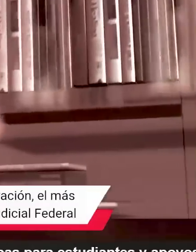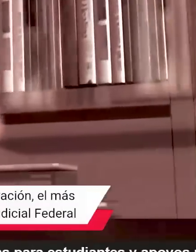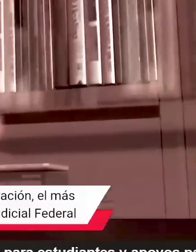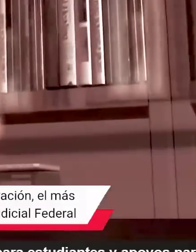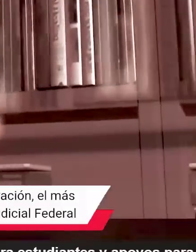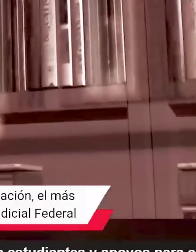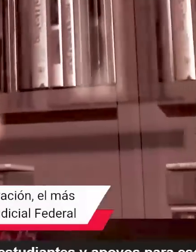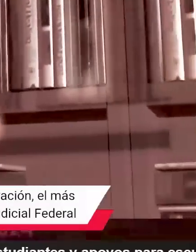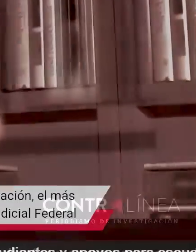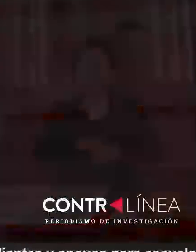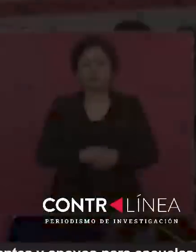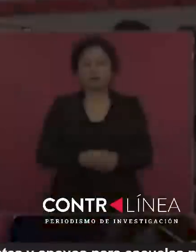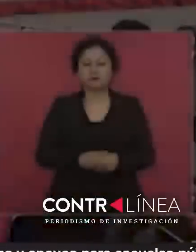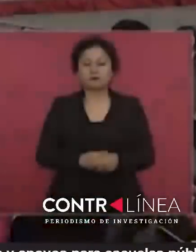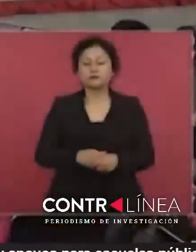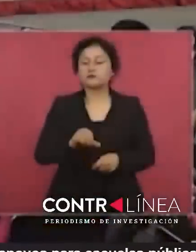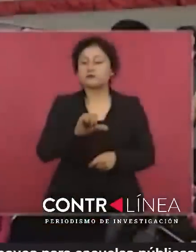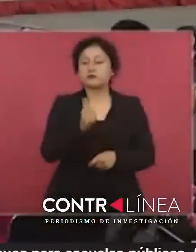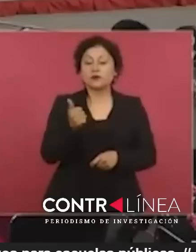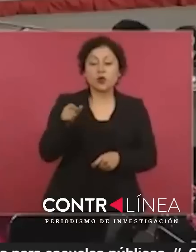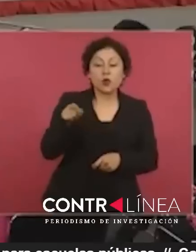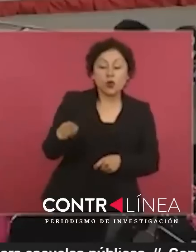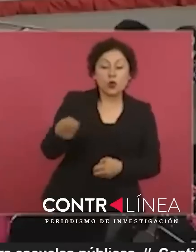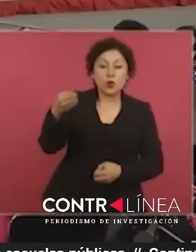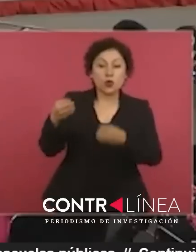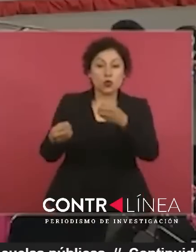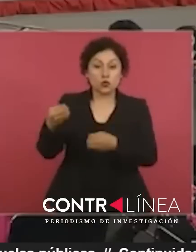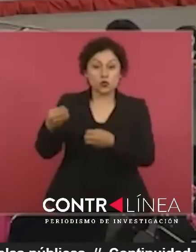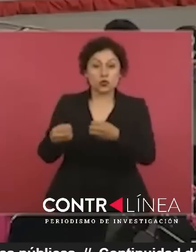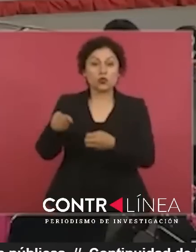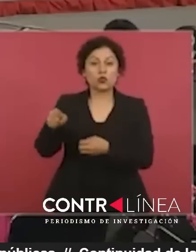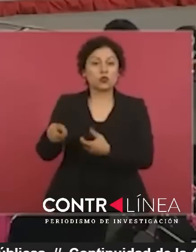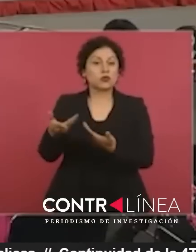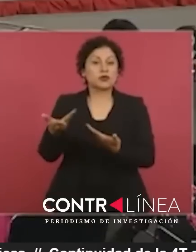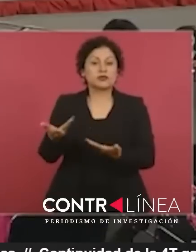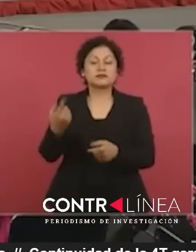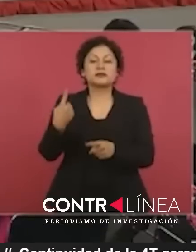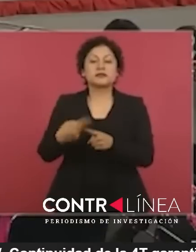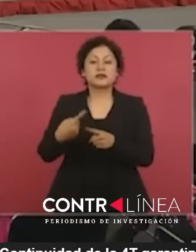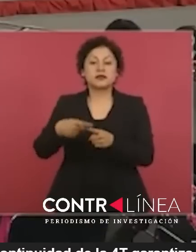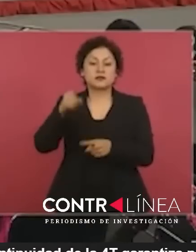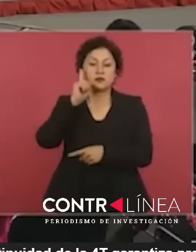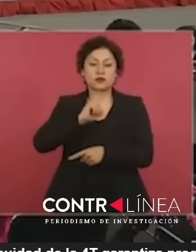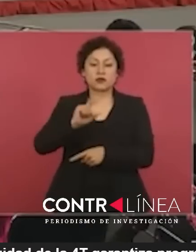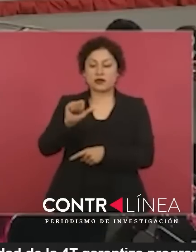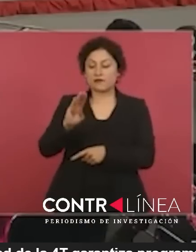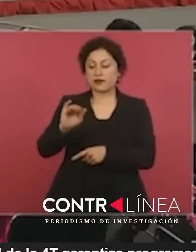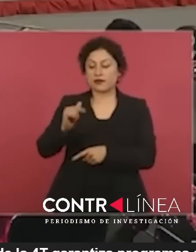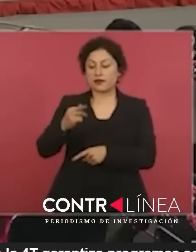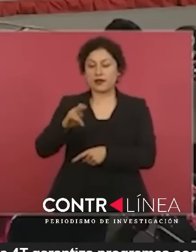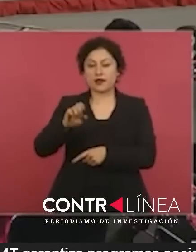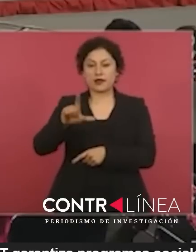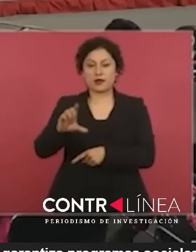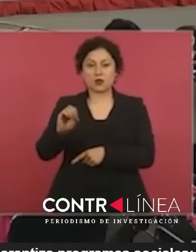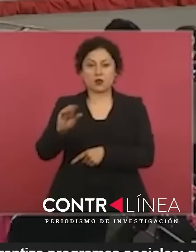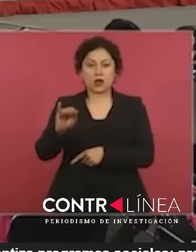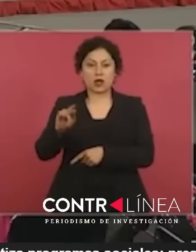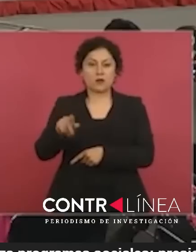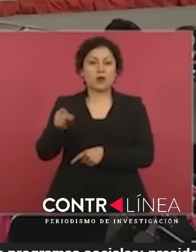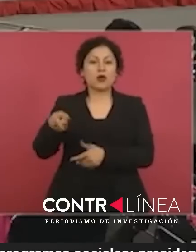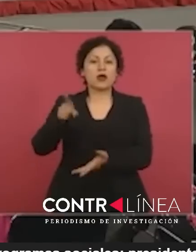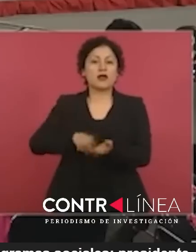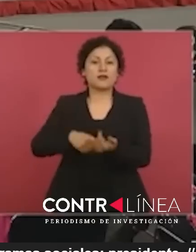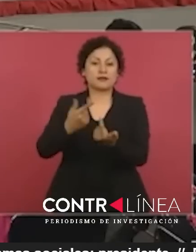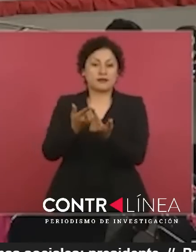de esta situación. Juez, en este caso se trata de Abigail Ocampo Álvarez. Ella es jueza primera de distrito